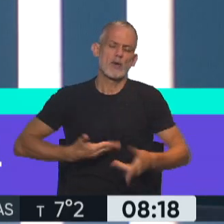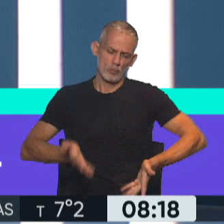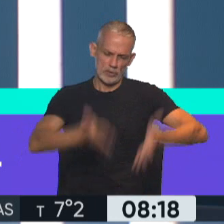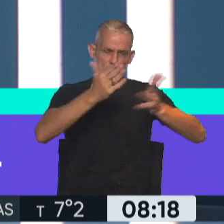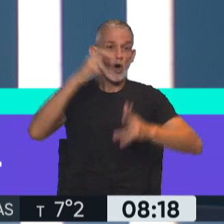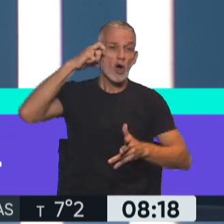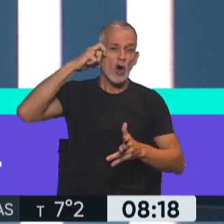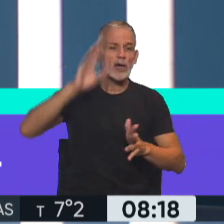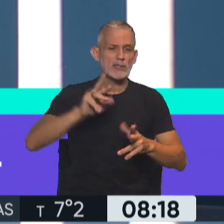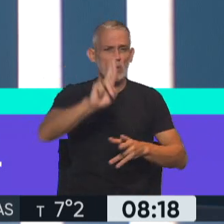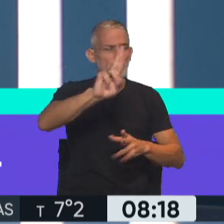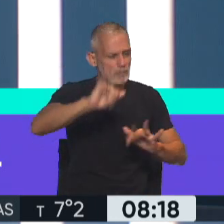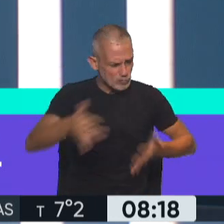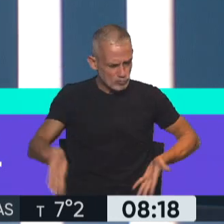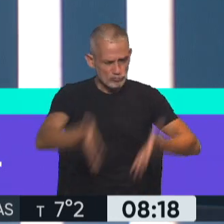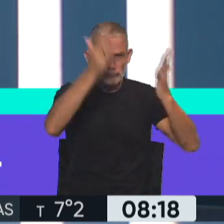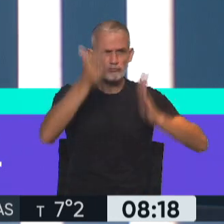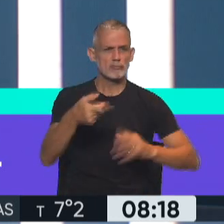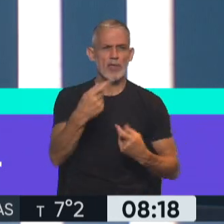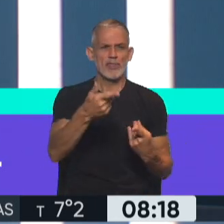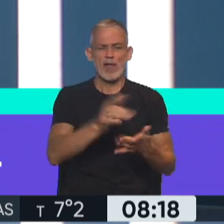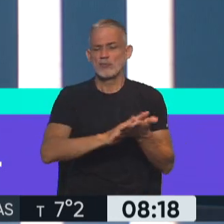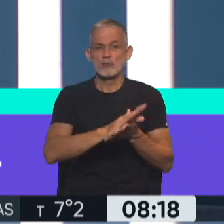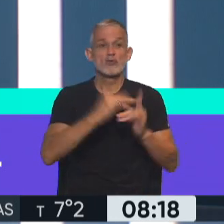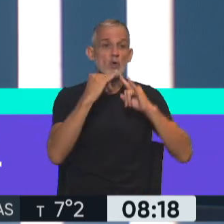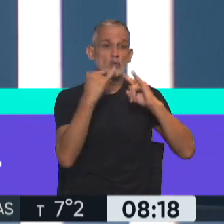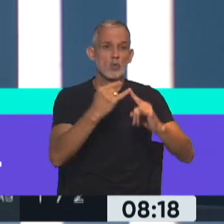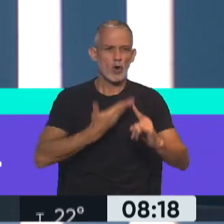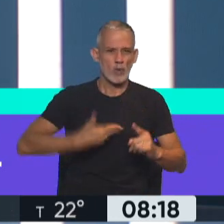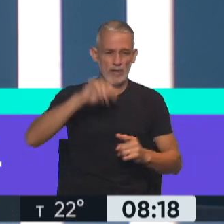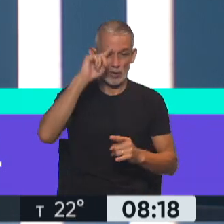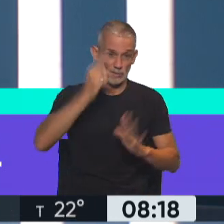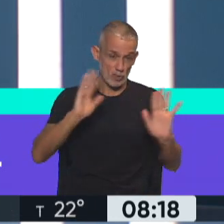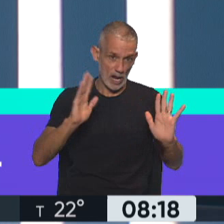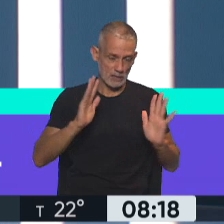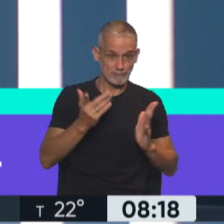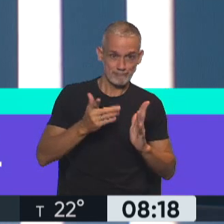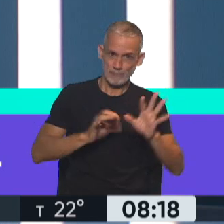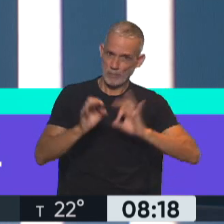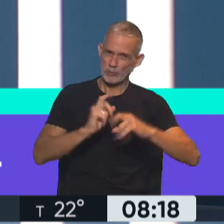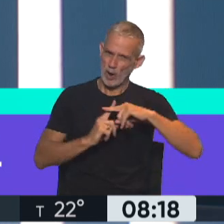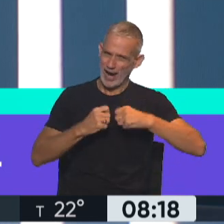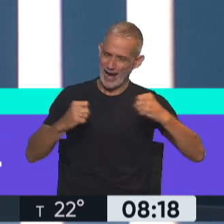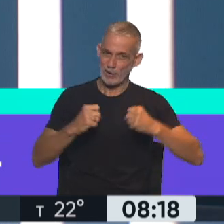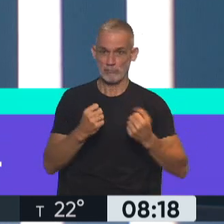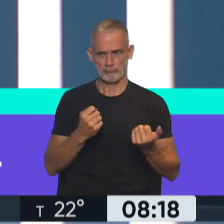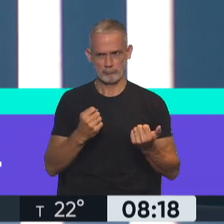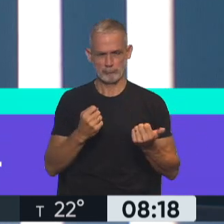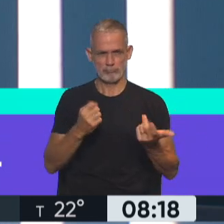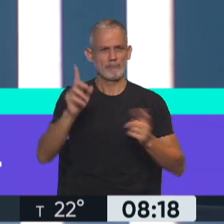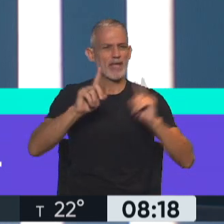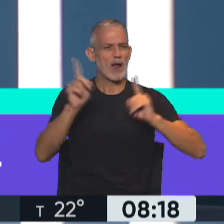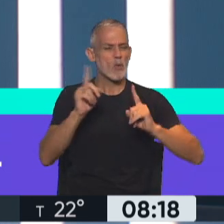el Congreso lo autoriza y lo da a que resuelva el Ejecutivo. Esto lo que ha generado es, más allá de que